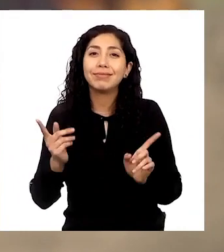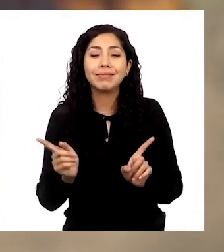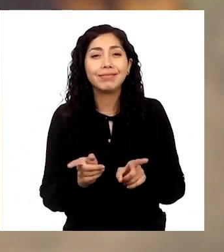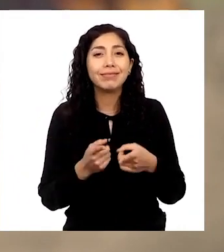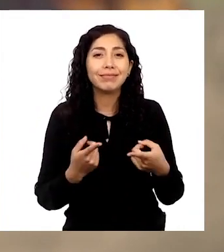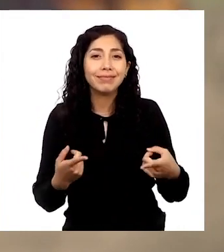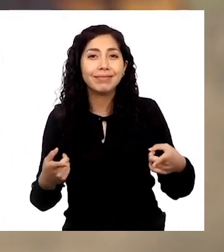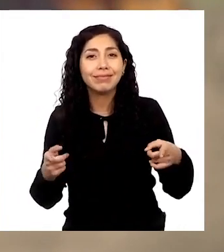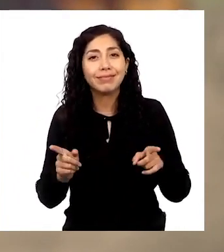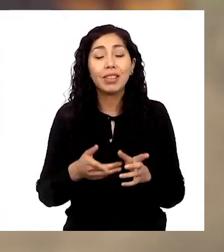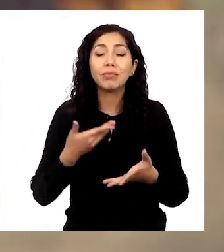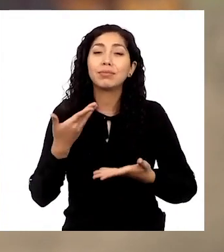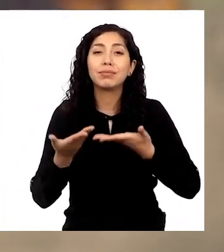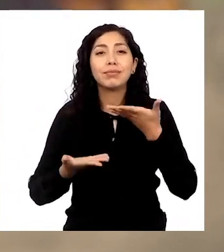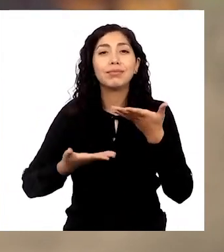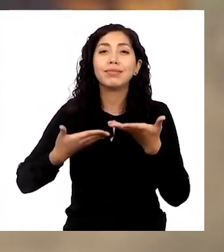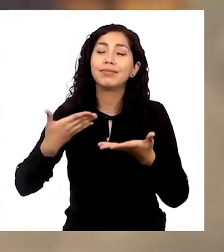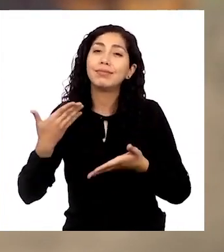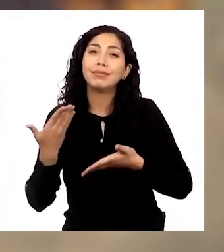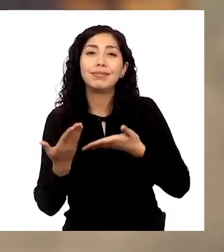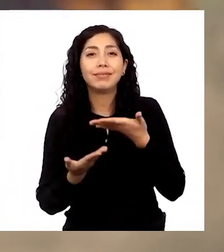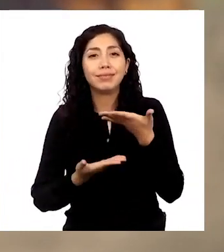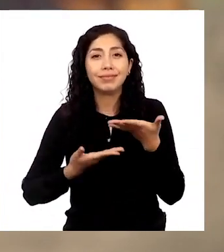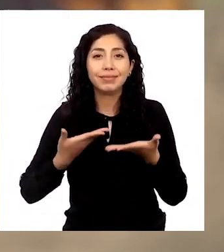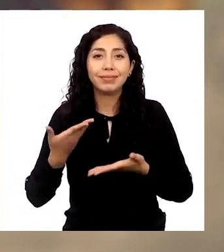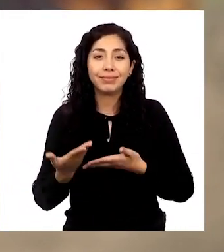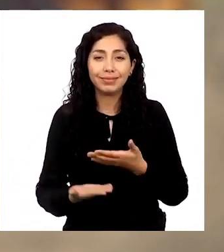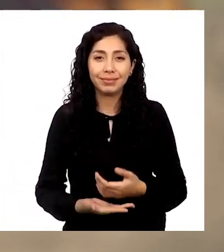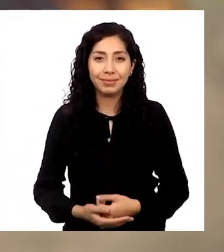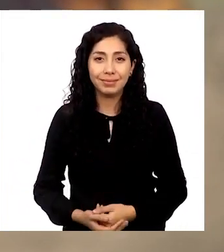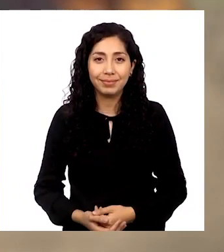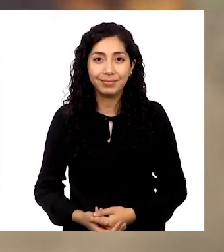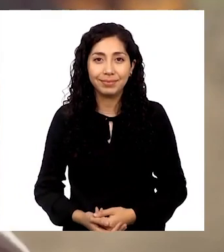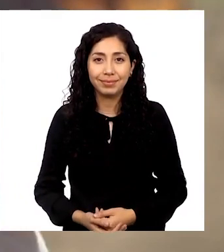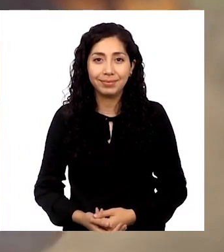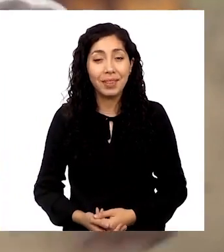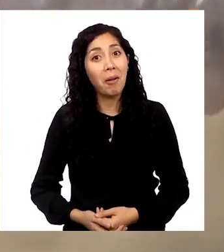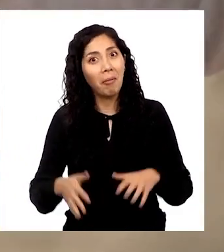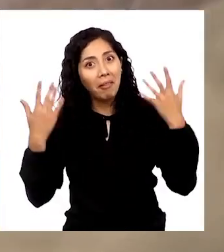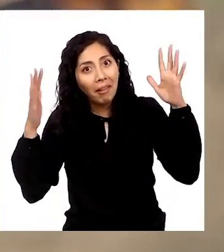romia terni terni, despabilem diklem la nasuali, nasuali.